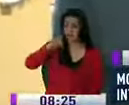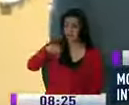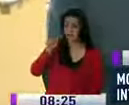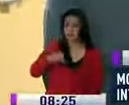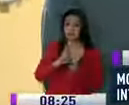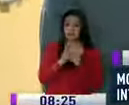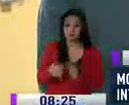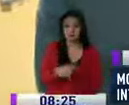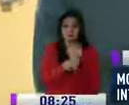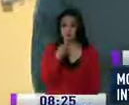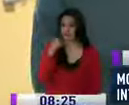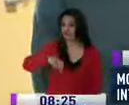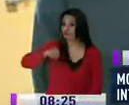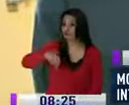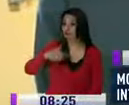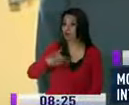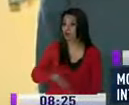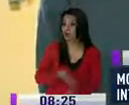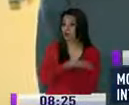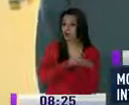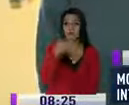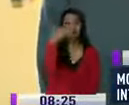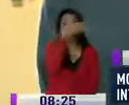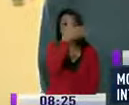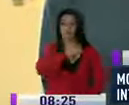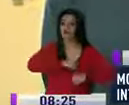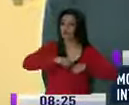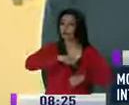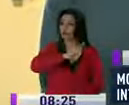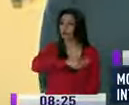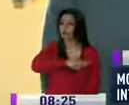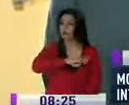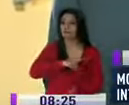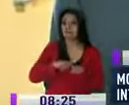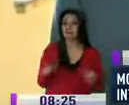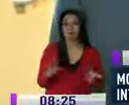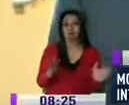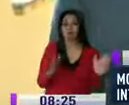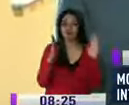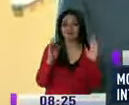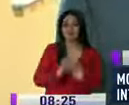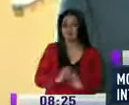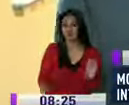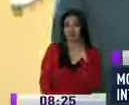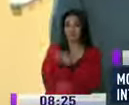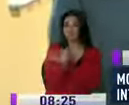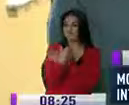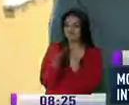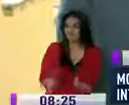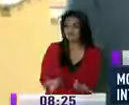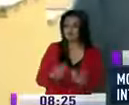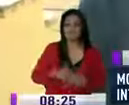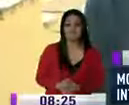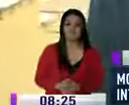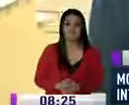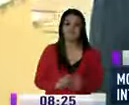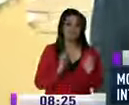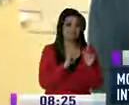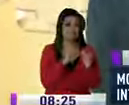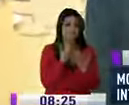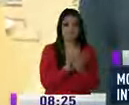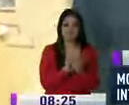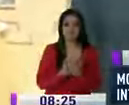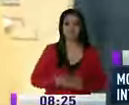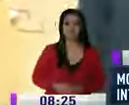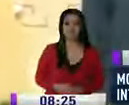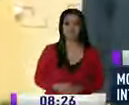vecino manifestaba que sí, obviamente sí se ha hecho la gestión, pero o sea, la verdad es oídos sordos, nadie nos pone atención. Ajá. Muy bien, muchísimas